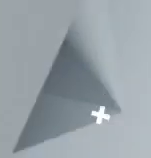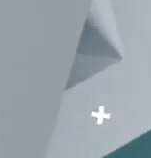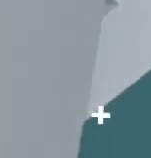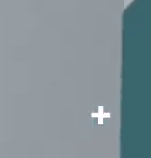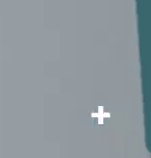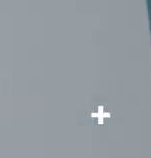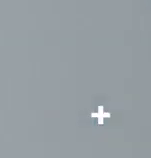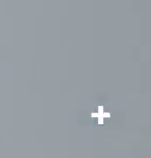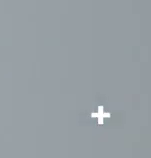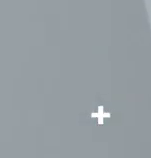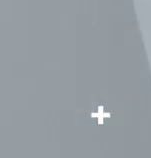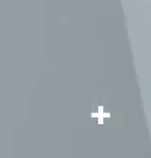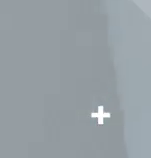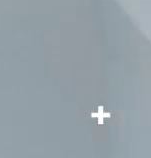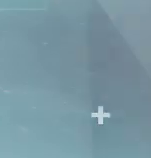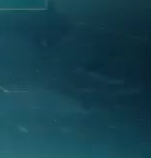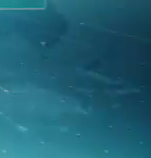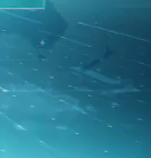horas.